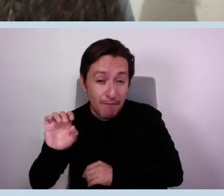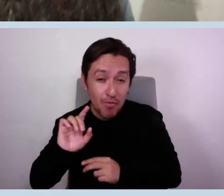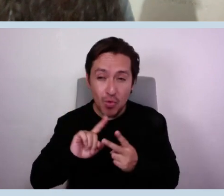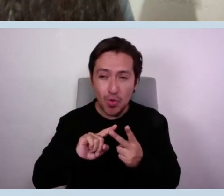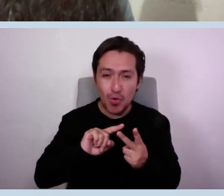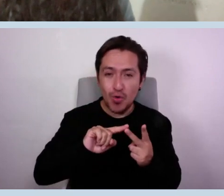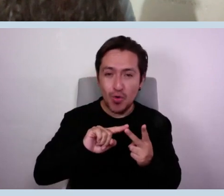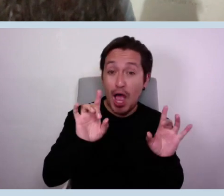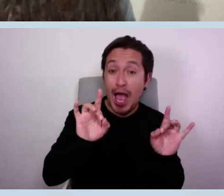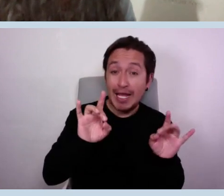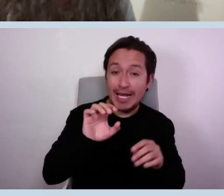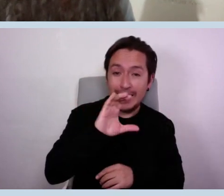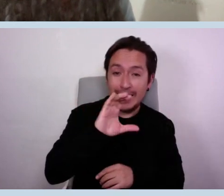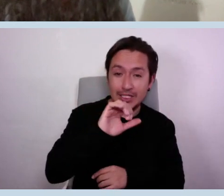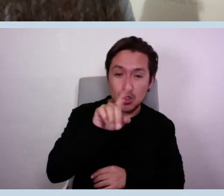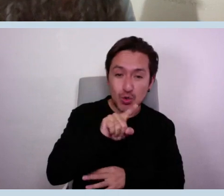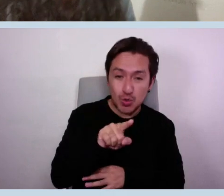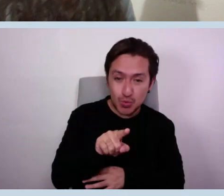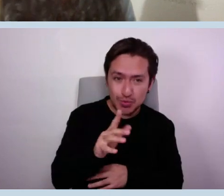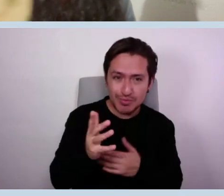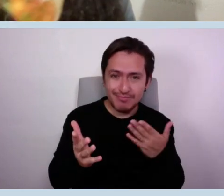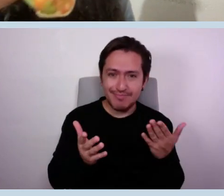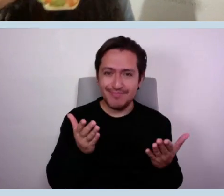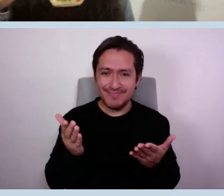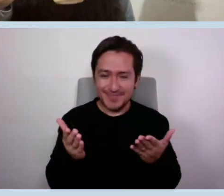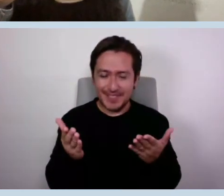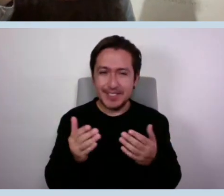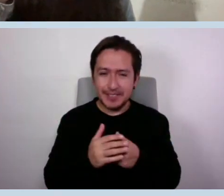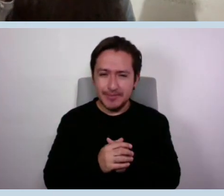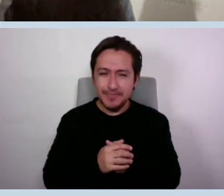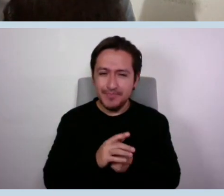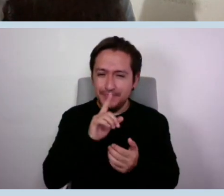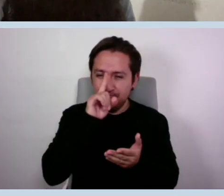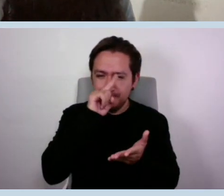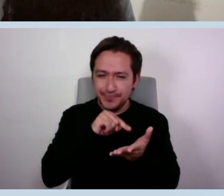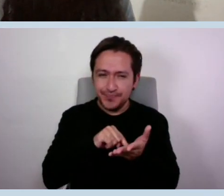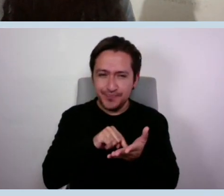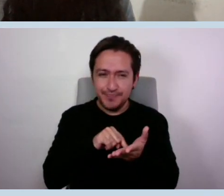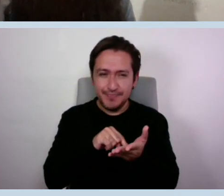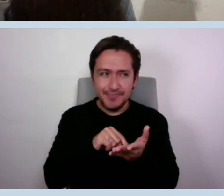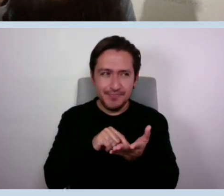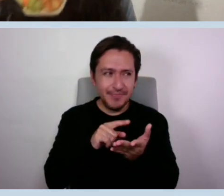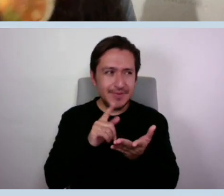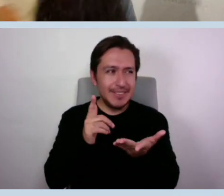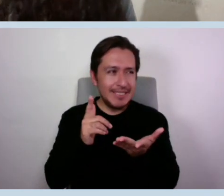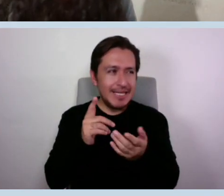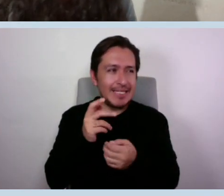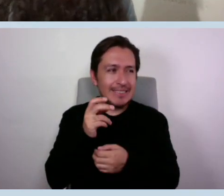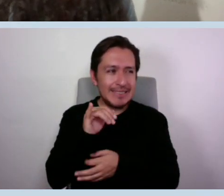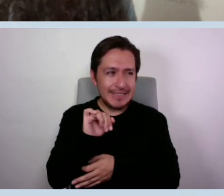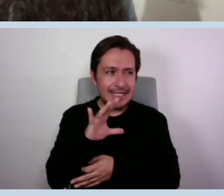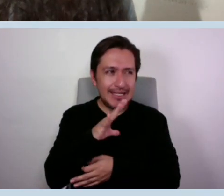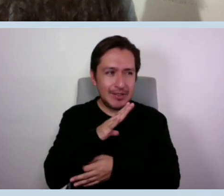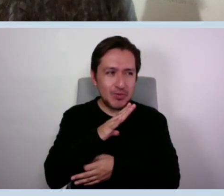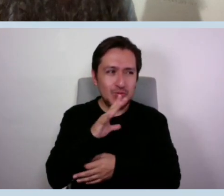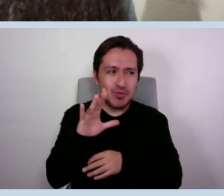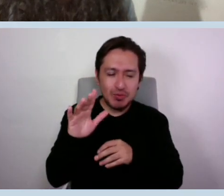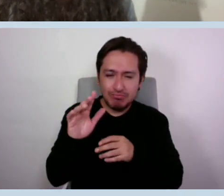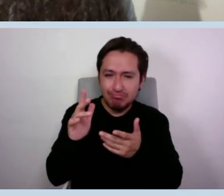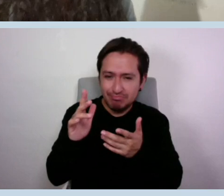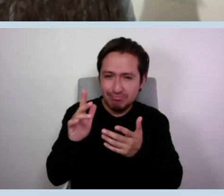creo que afecta en la manera de mirar y de estudiar Porque